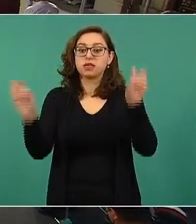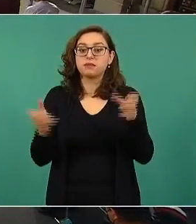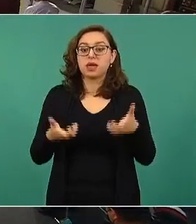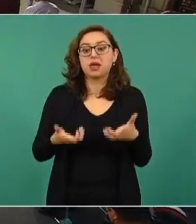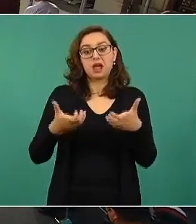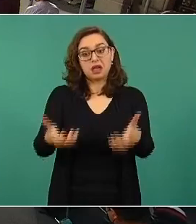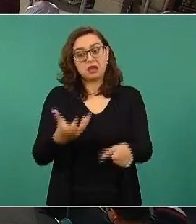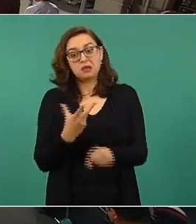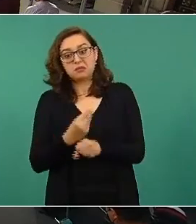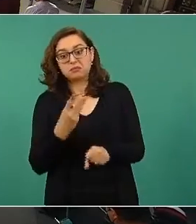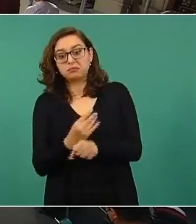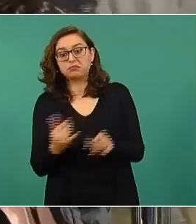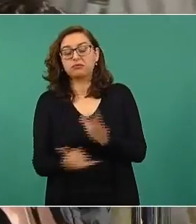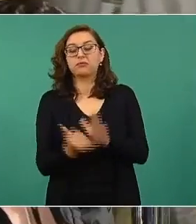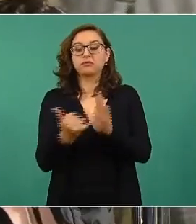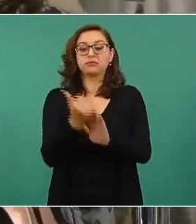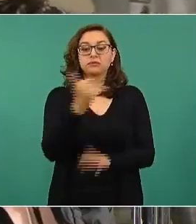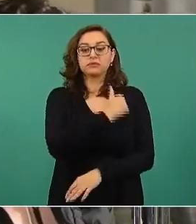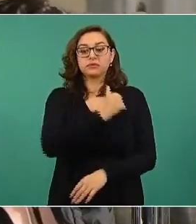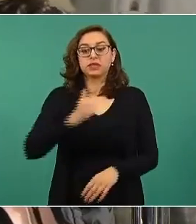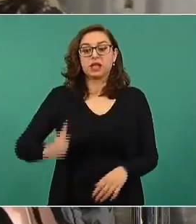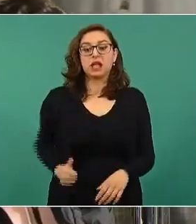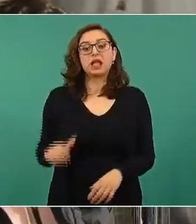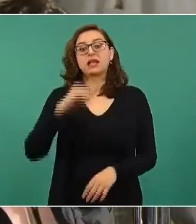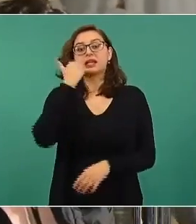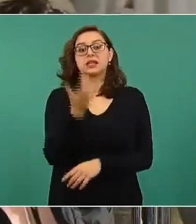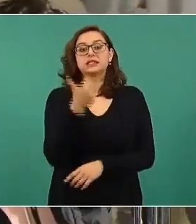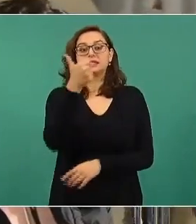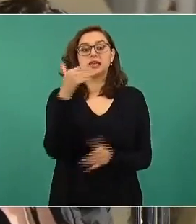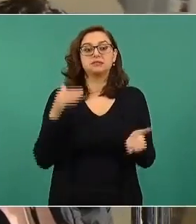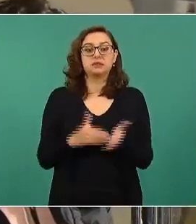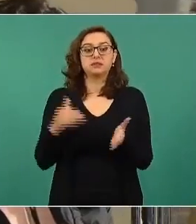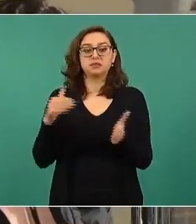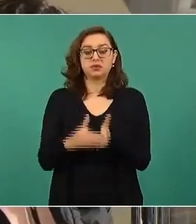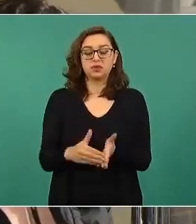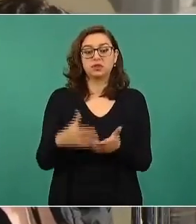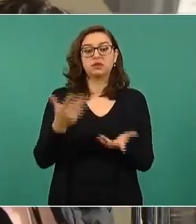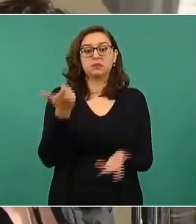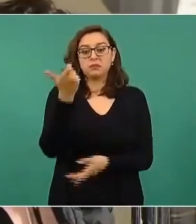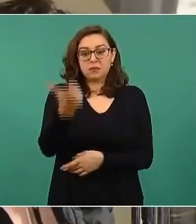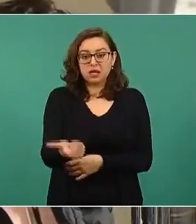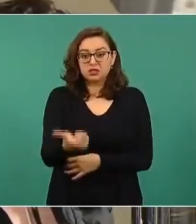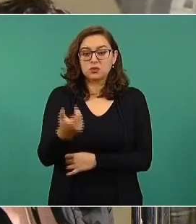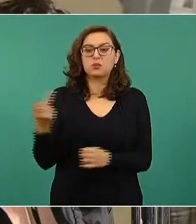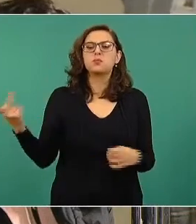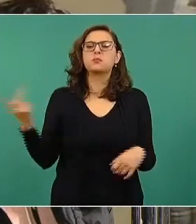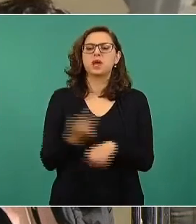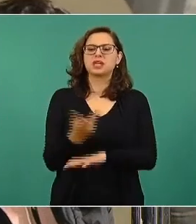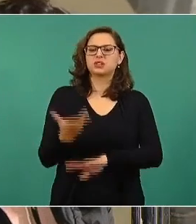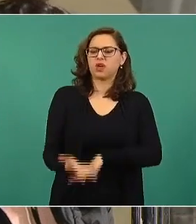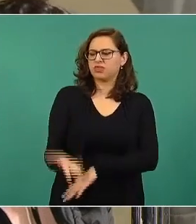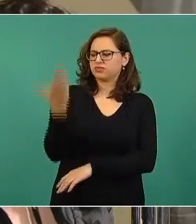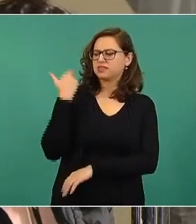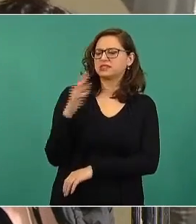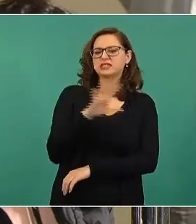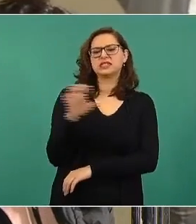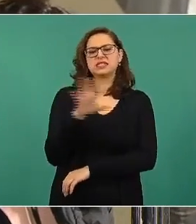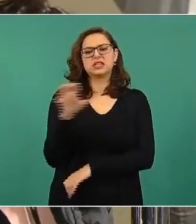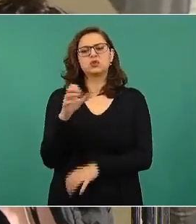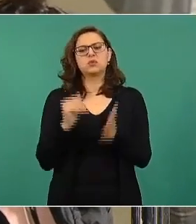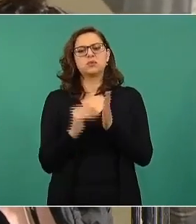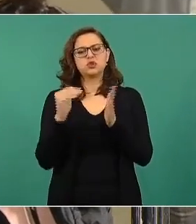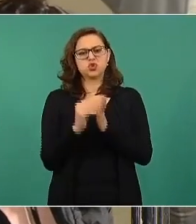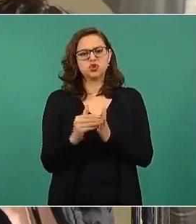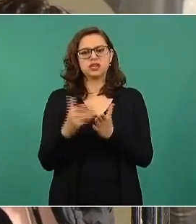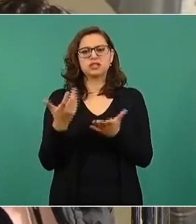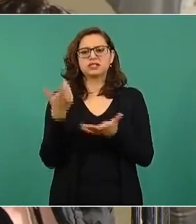pasada, que el alcalde quiere 6,000 millones de pesos, si él nos puede explicar dónde quedaron los 500 millones de pesos que usted le